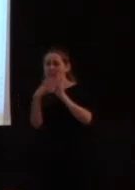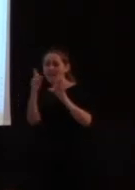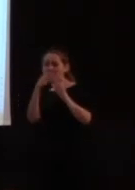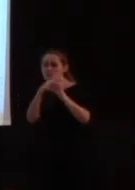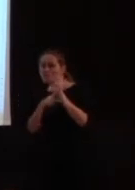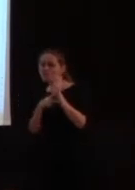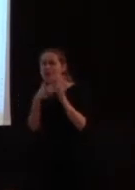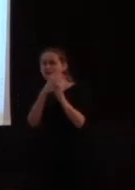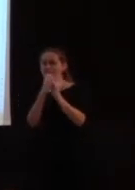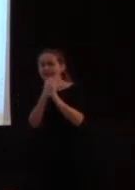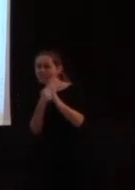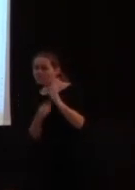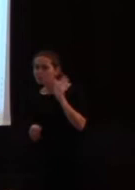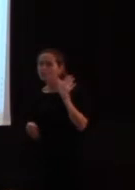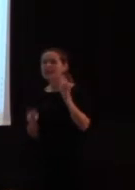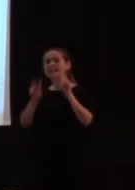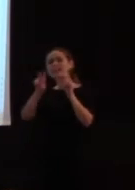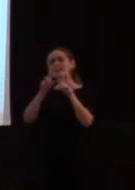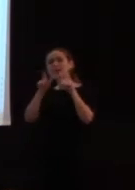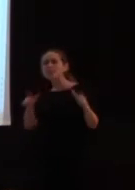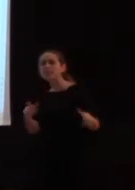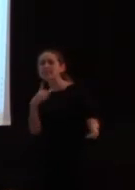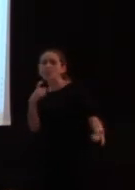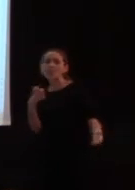en cuestiones lingüísticas, ¿no?